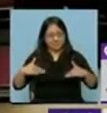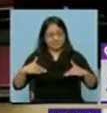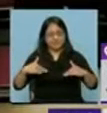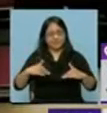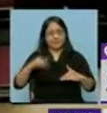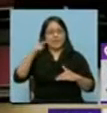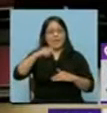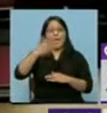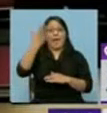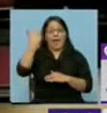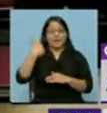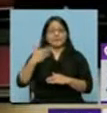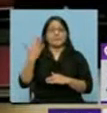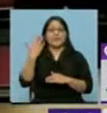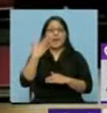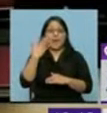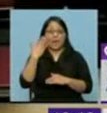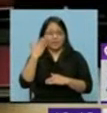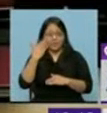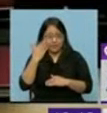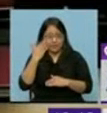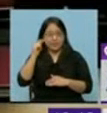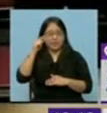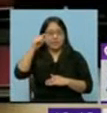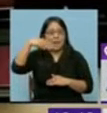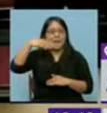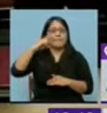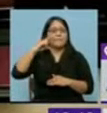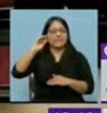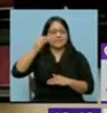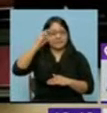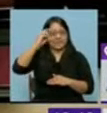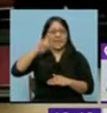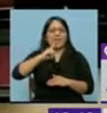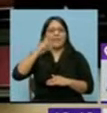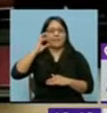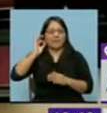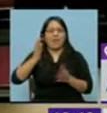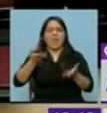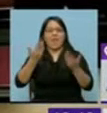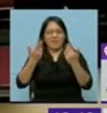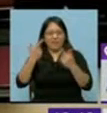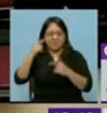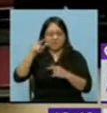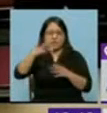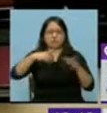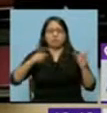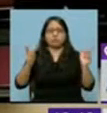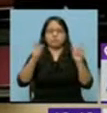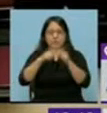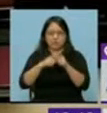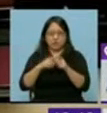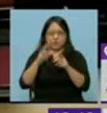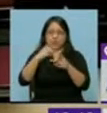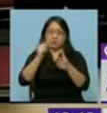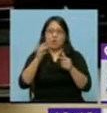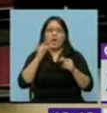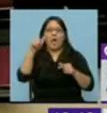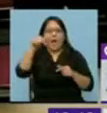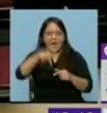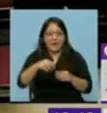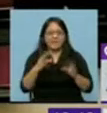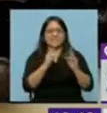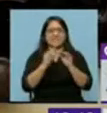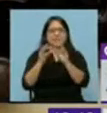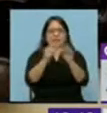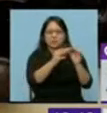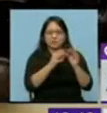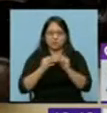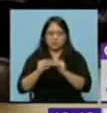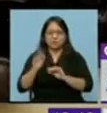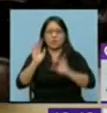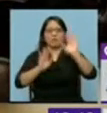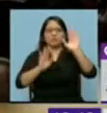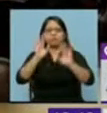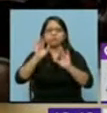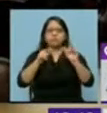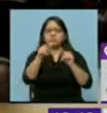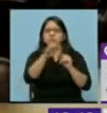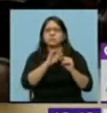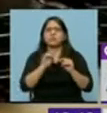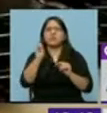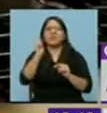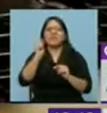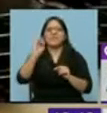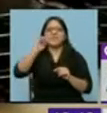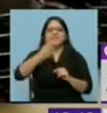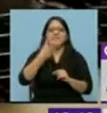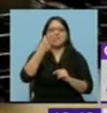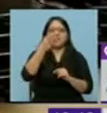Ayer por la tarde, Gabriela Michietti debió levantar la sesión en el Senado en la que se iban a debatir los allanamientos a los domicilios de Cristina